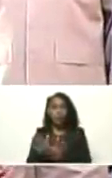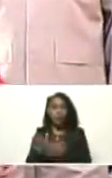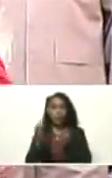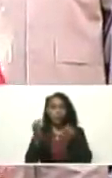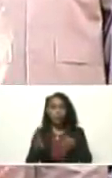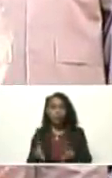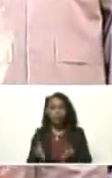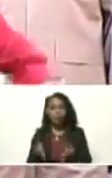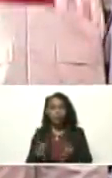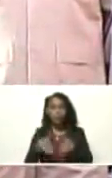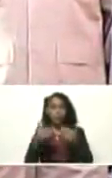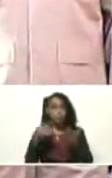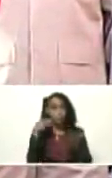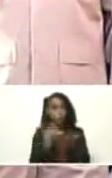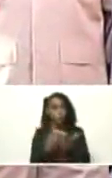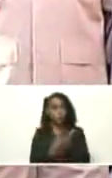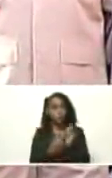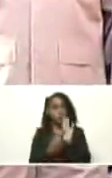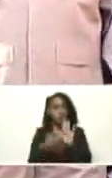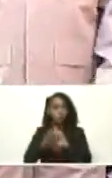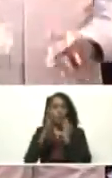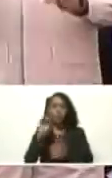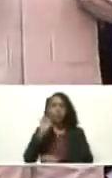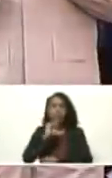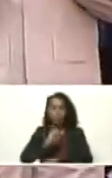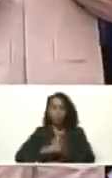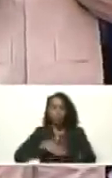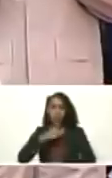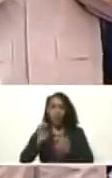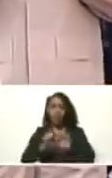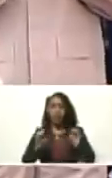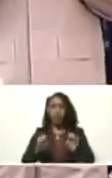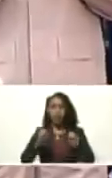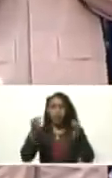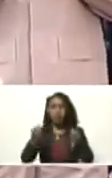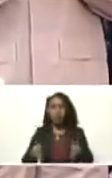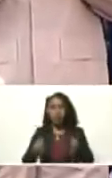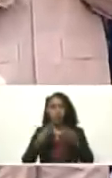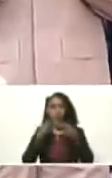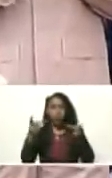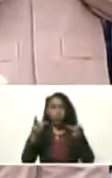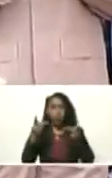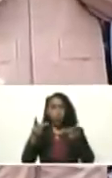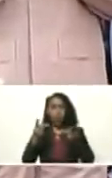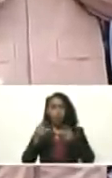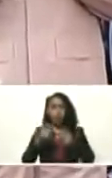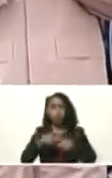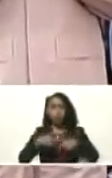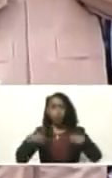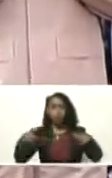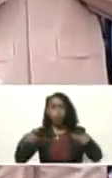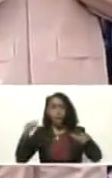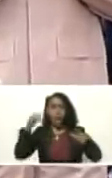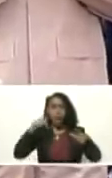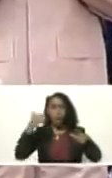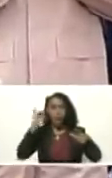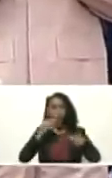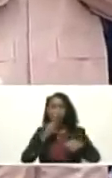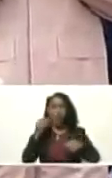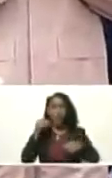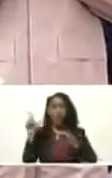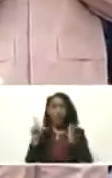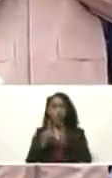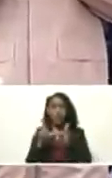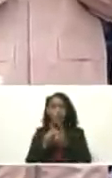calidad, lo cual demuestra al mundo que sí se puede una educación de calidad pública, masiva. Aquí están los muchachos de los